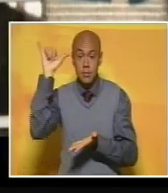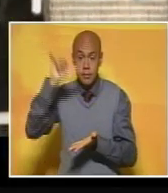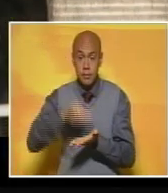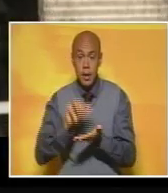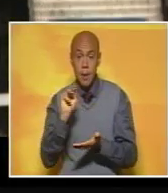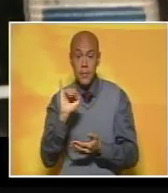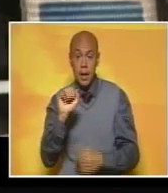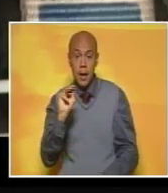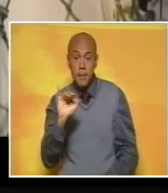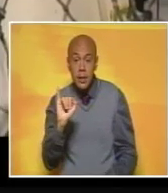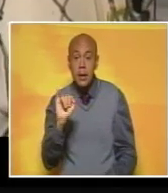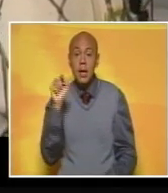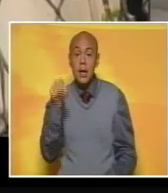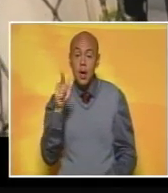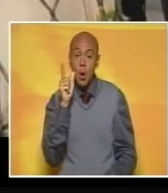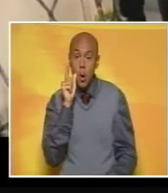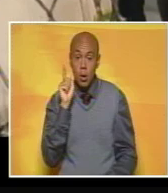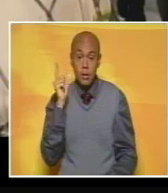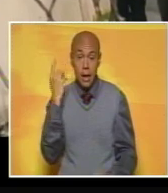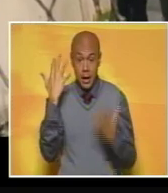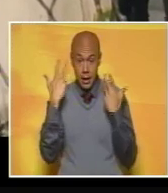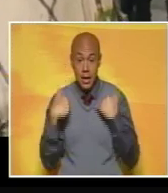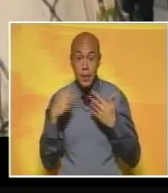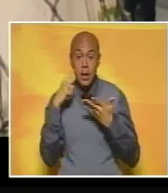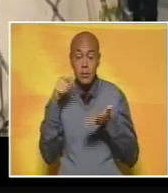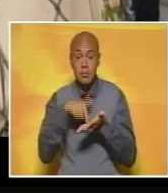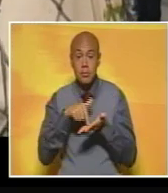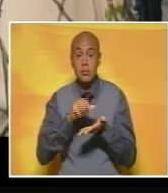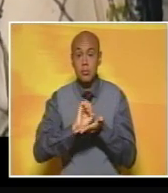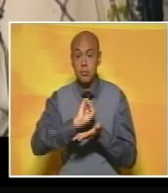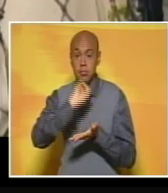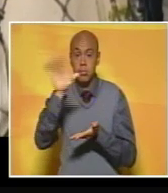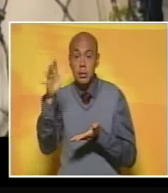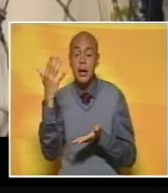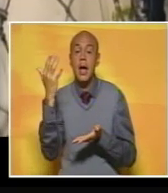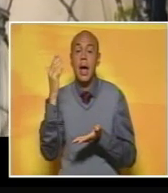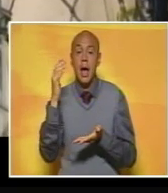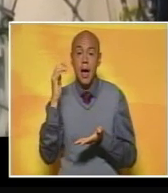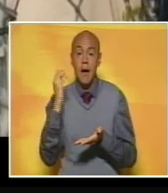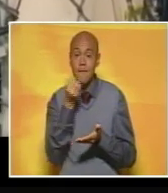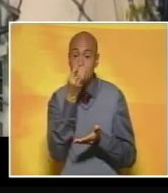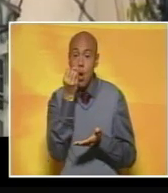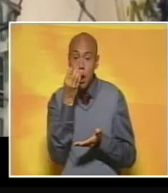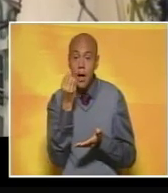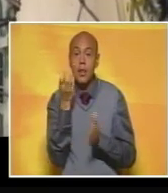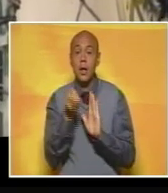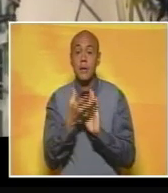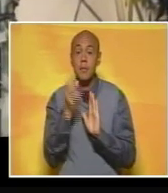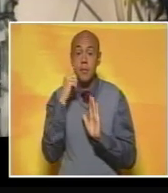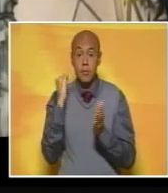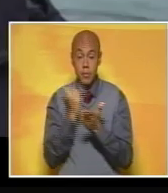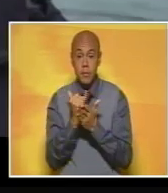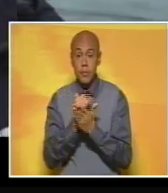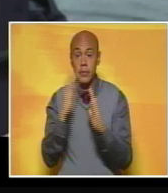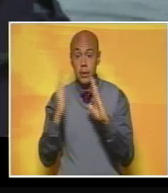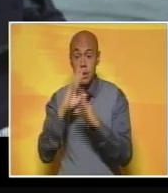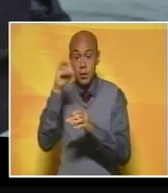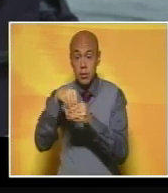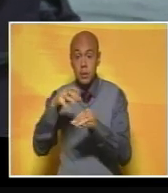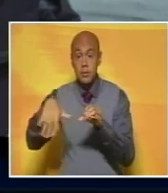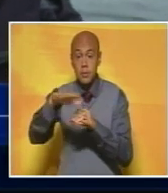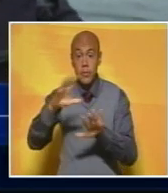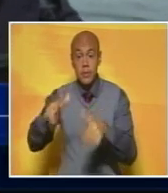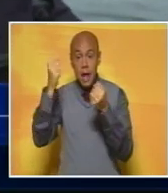de Miami, los animales fueron llevados a Tampa, en el centro de Florida, a un lugar de refugio para el resto de sus vidas. Cada